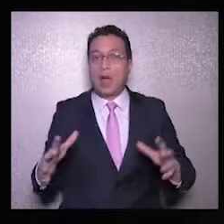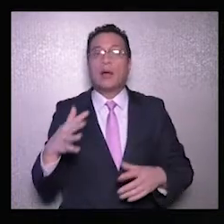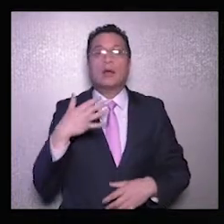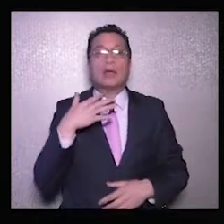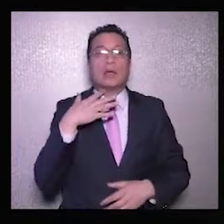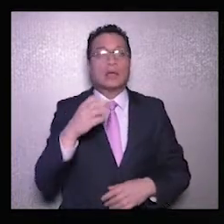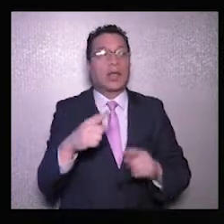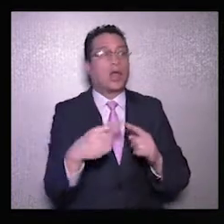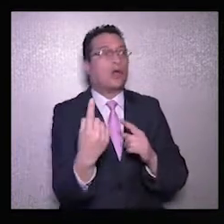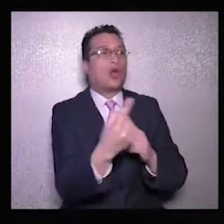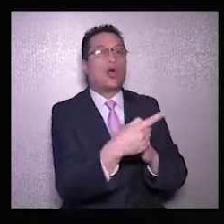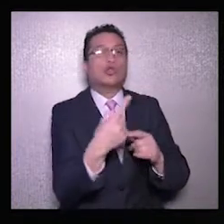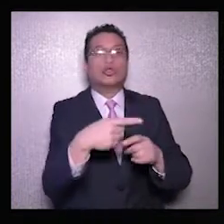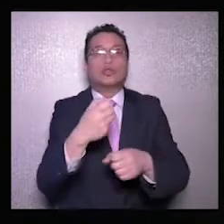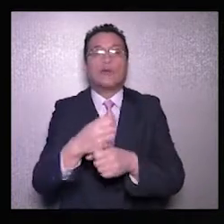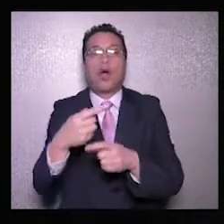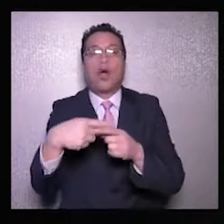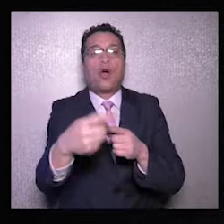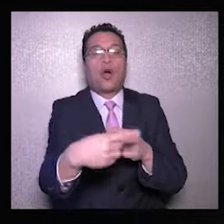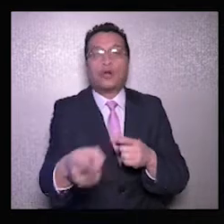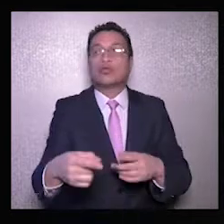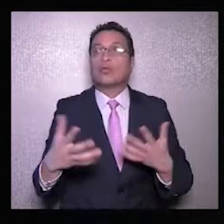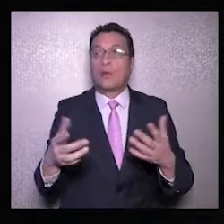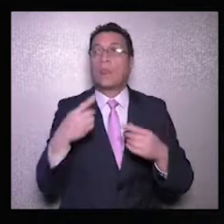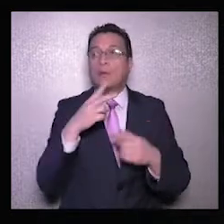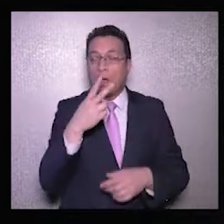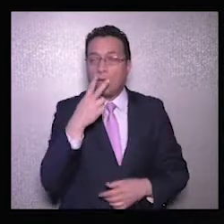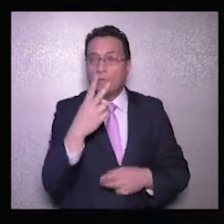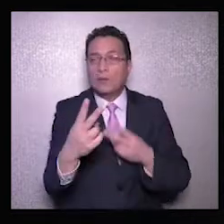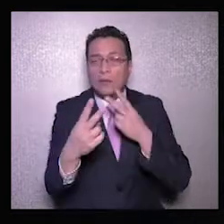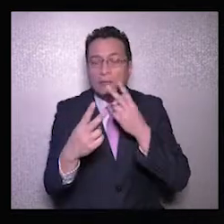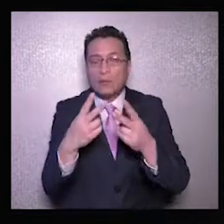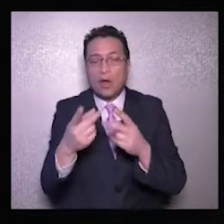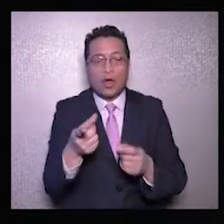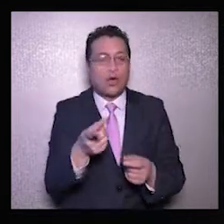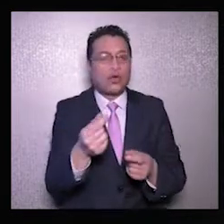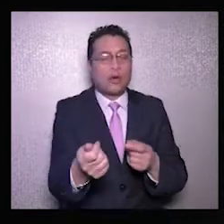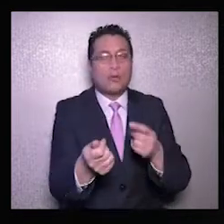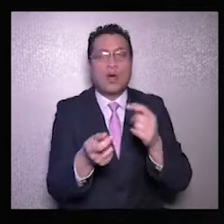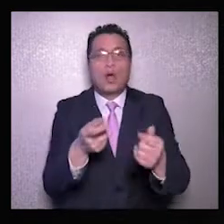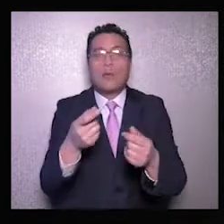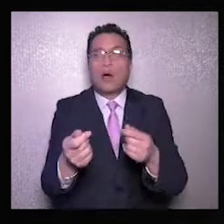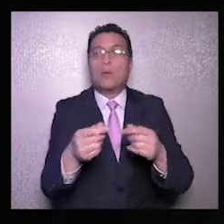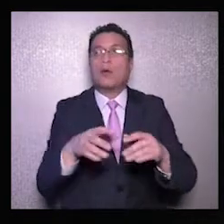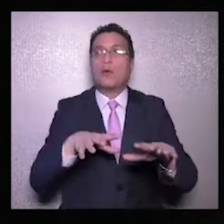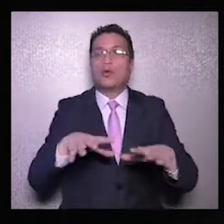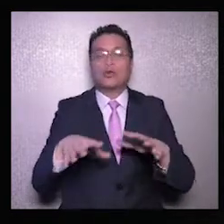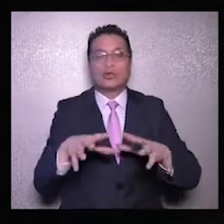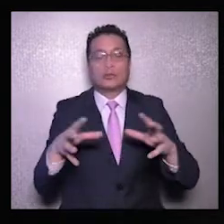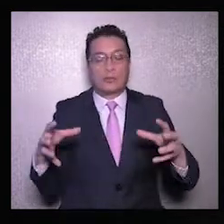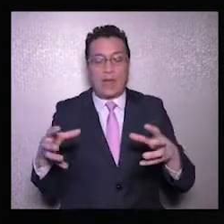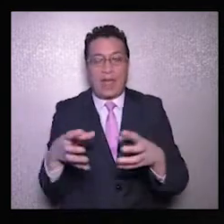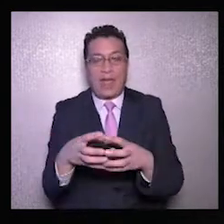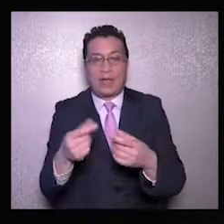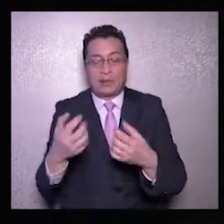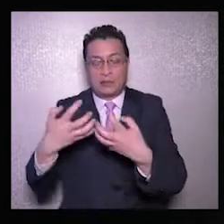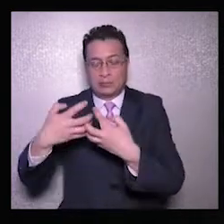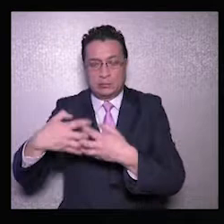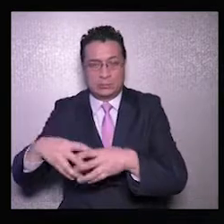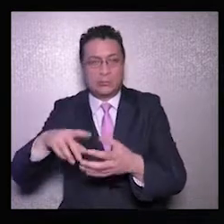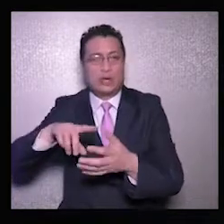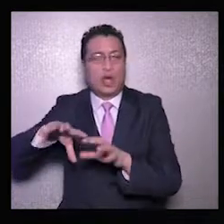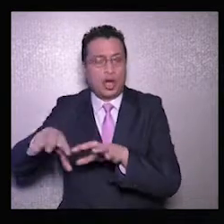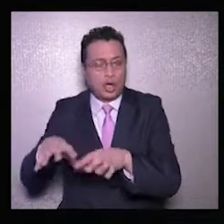el promedio, cuando uno ve que se compran recursos de equipamientos que no